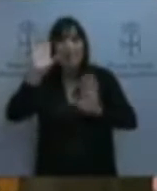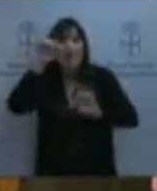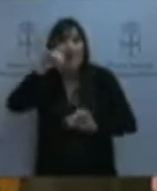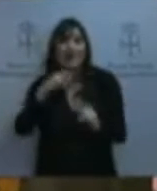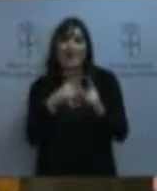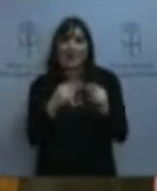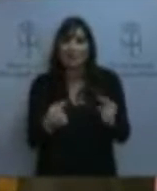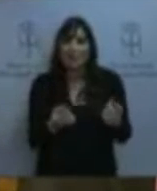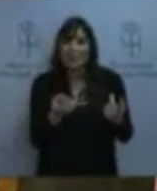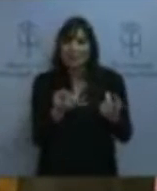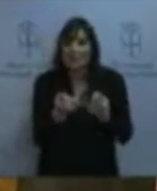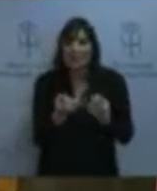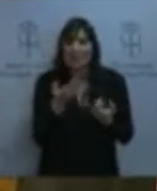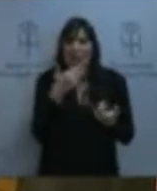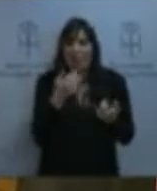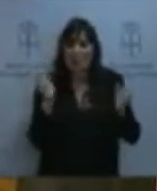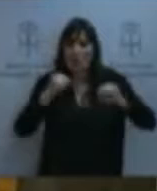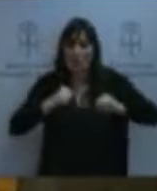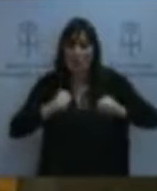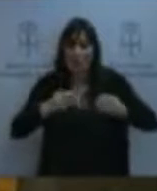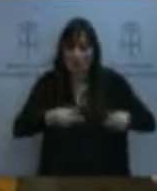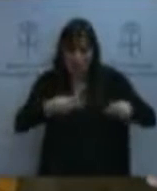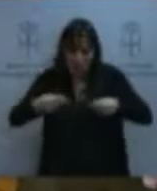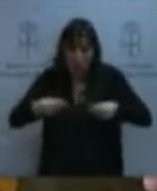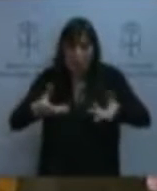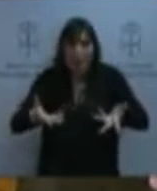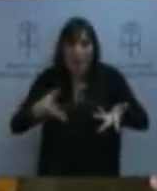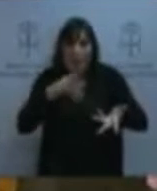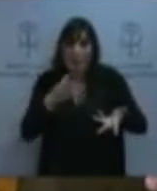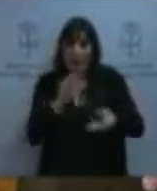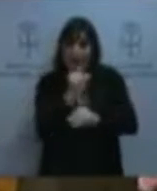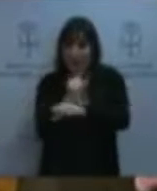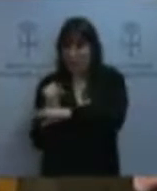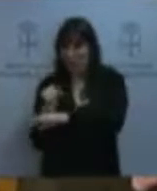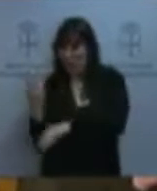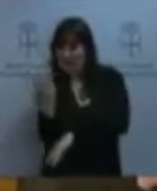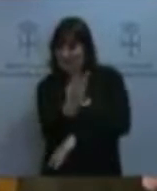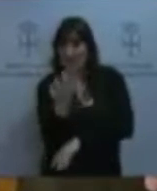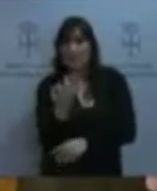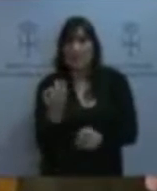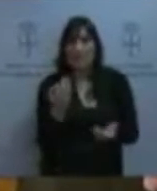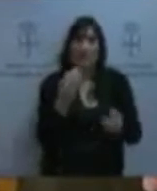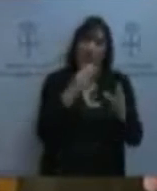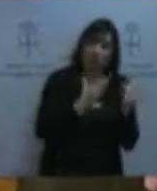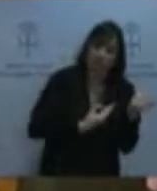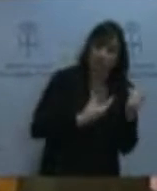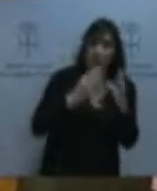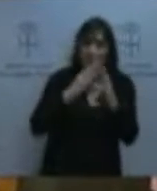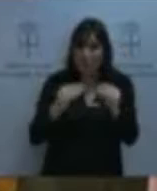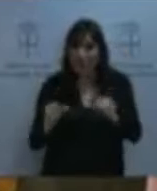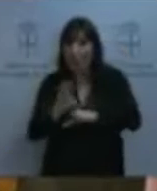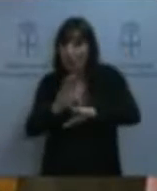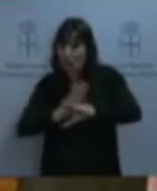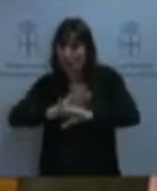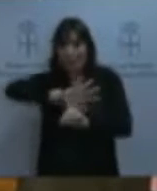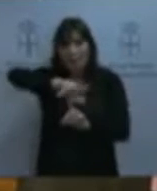de existir entre las tres entidades, Ayuntamiento, Universidad y Consejería de Medio Ambiente. En este momento parece